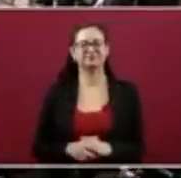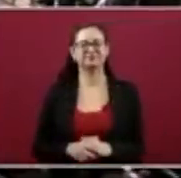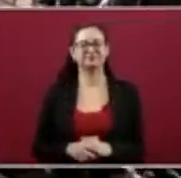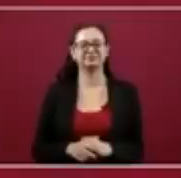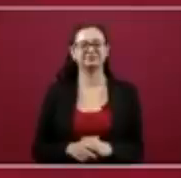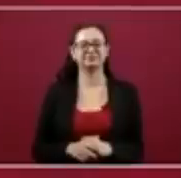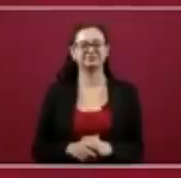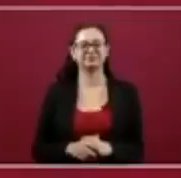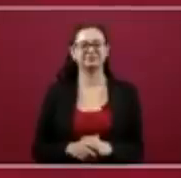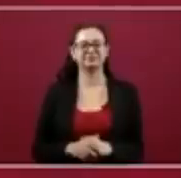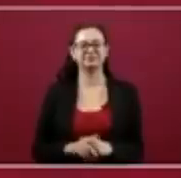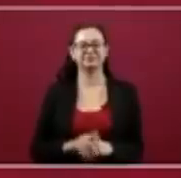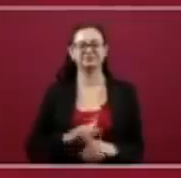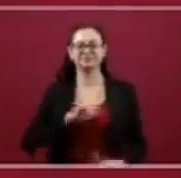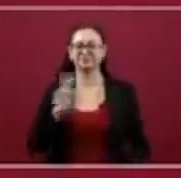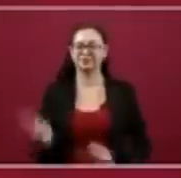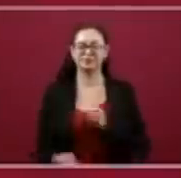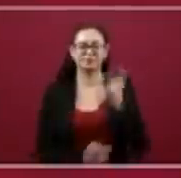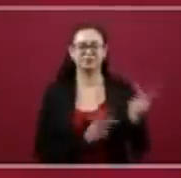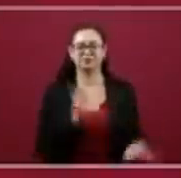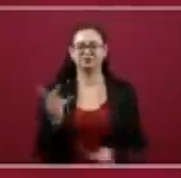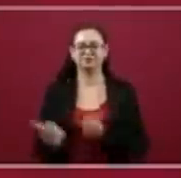a la ronda.